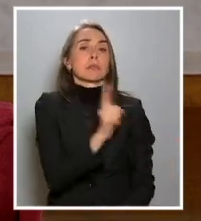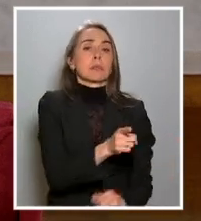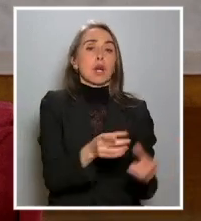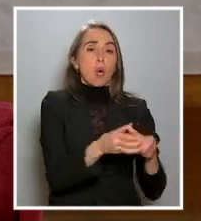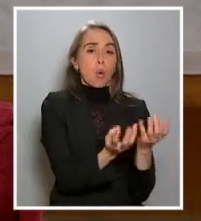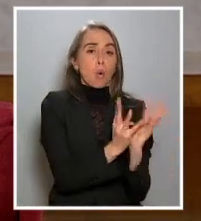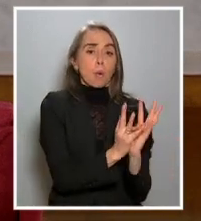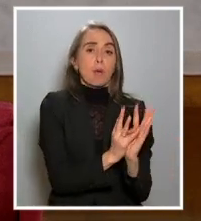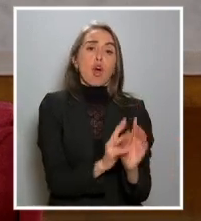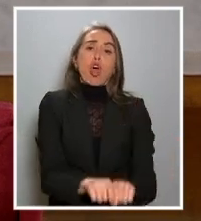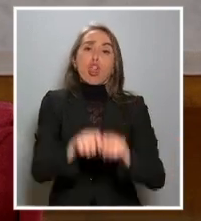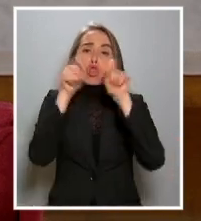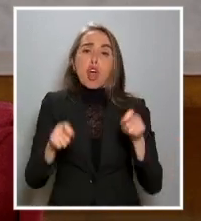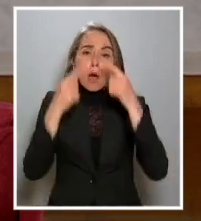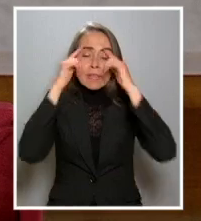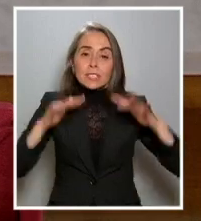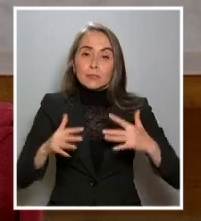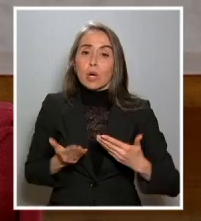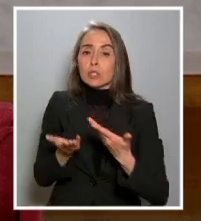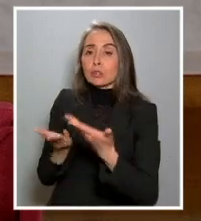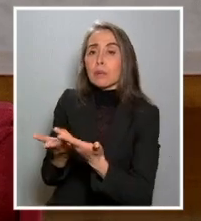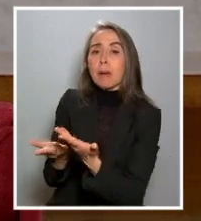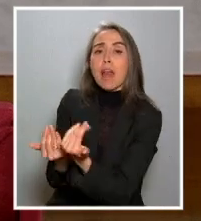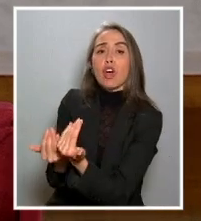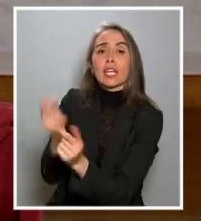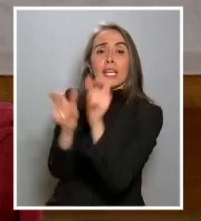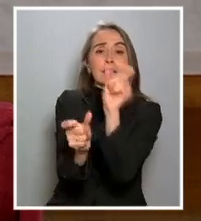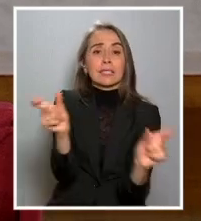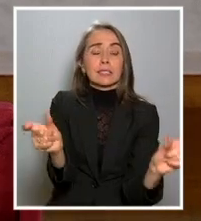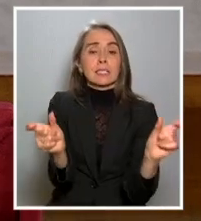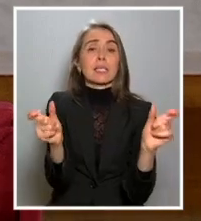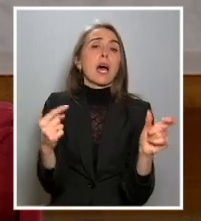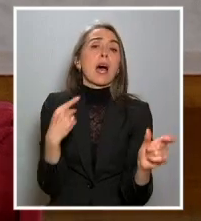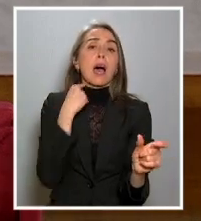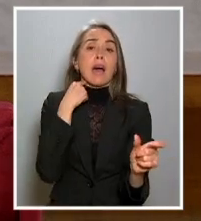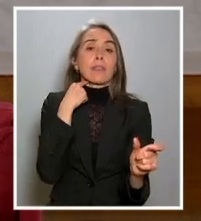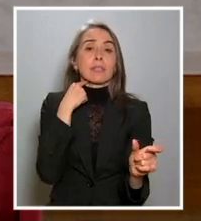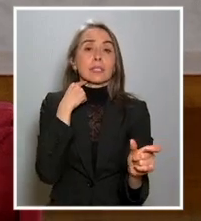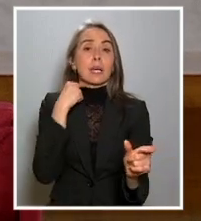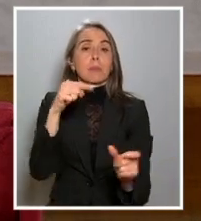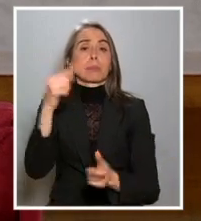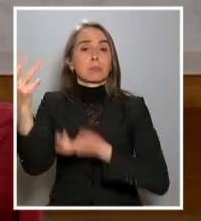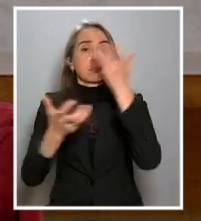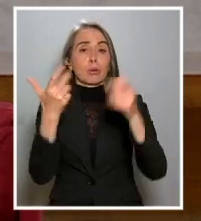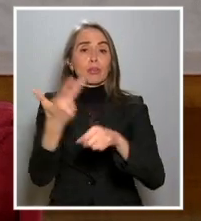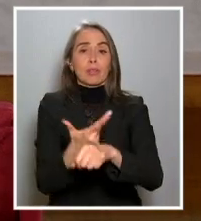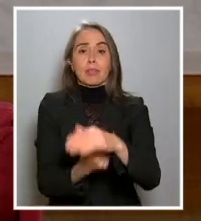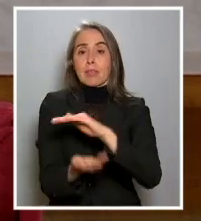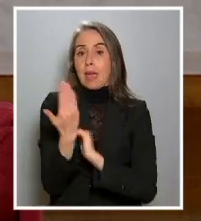a cargo a redoblar los esfuerzos para atender las necesidades de quienes han sido afectados por esta tragedia.